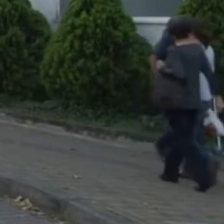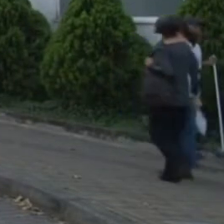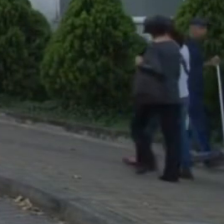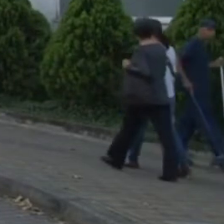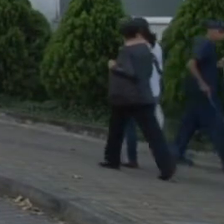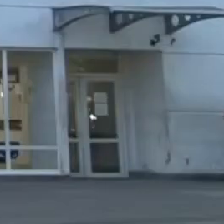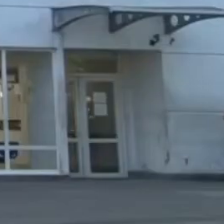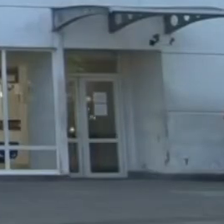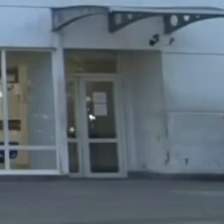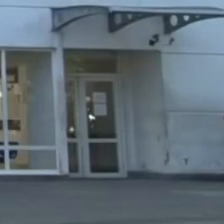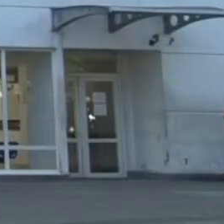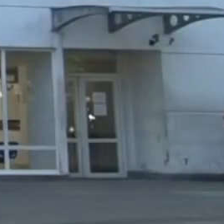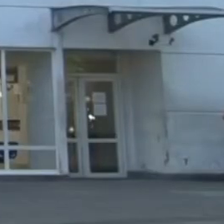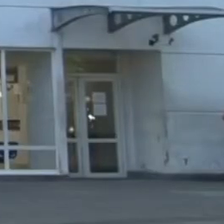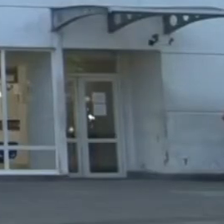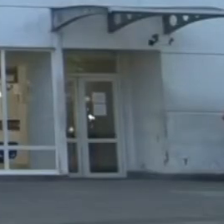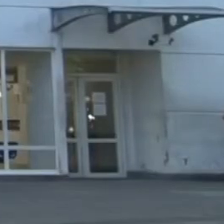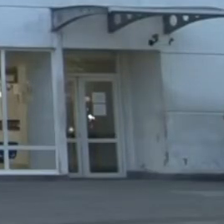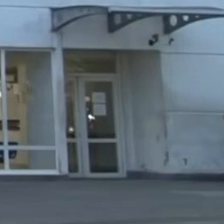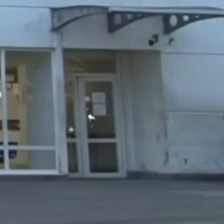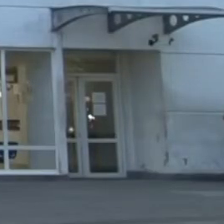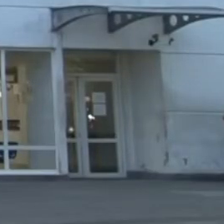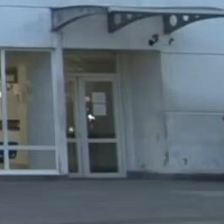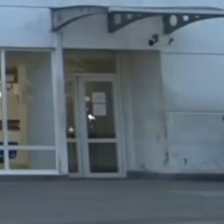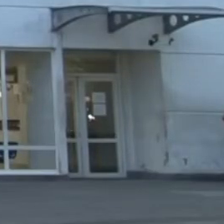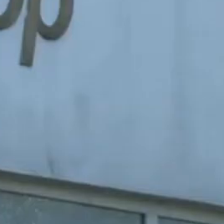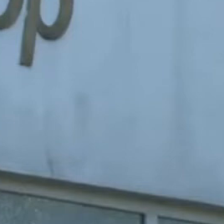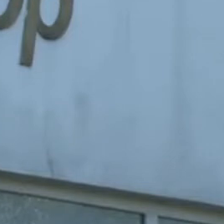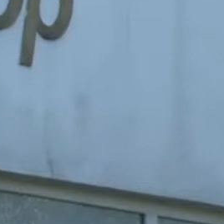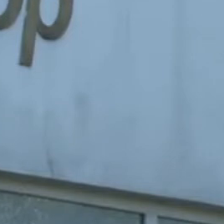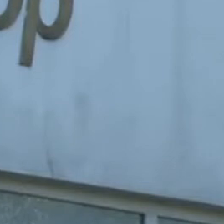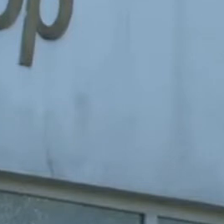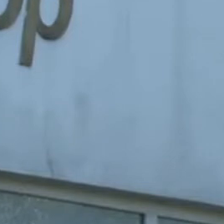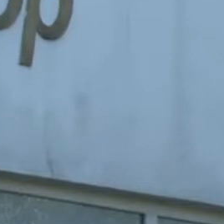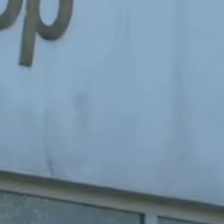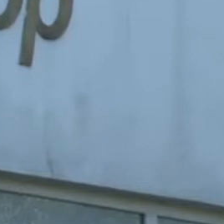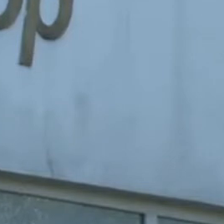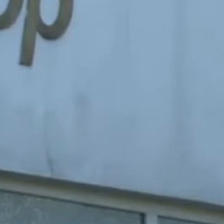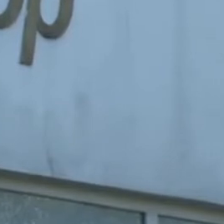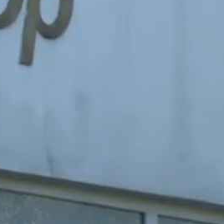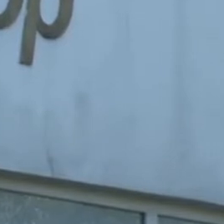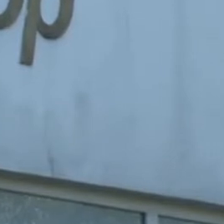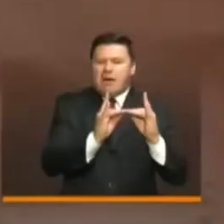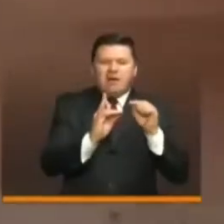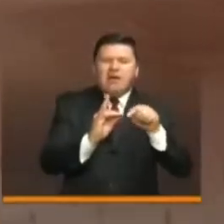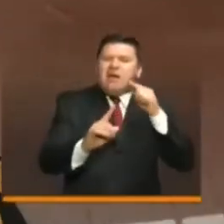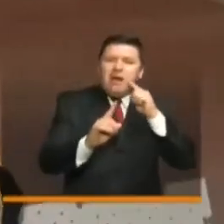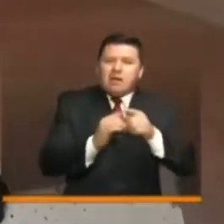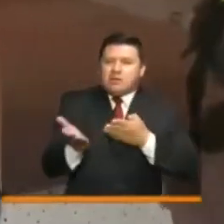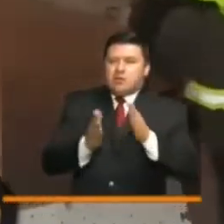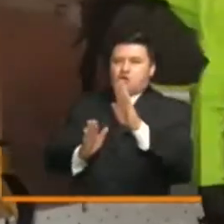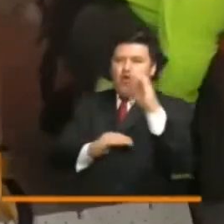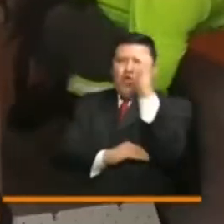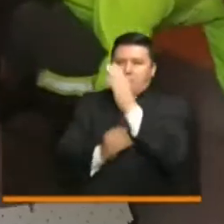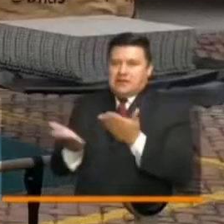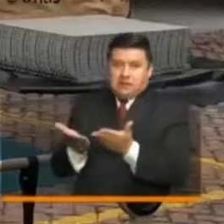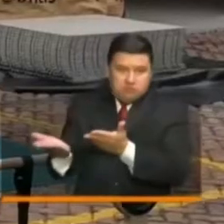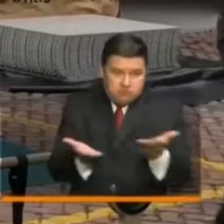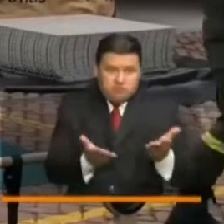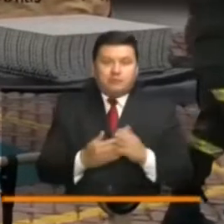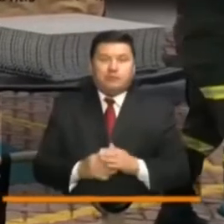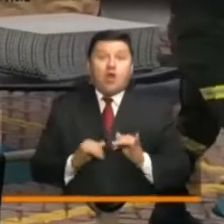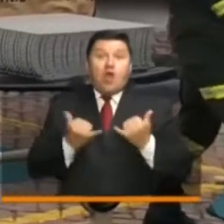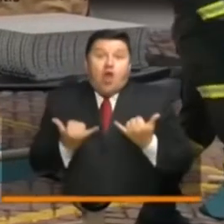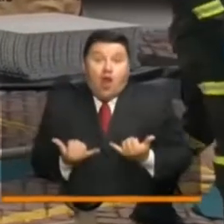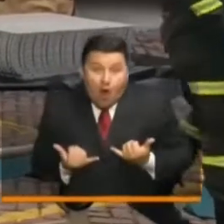la posibilidad de habilitar para la atención de la emergencia la clínica Salucop de la 80. Por su parte, el Hotel